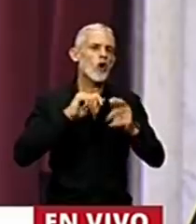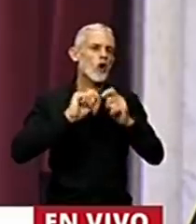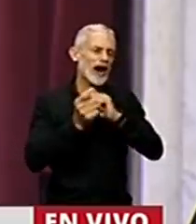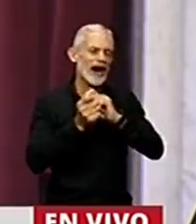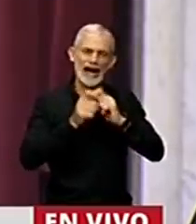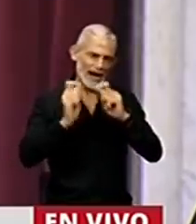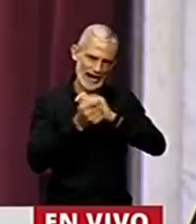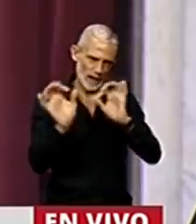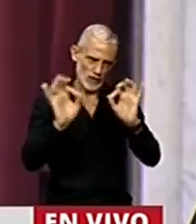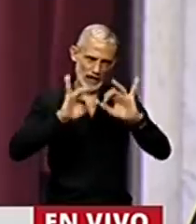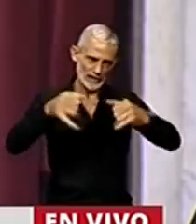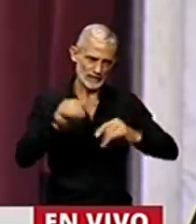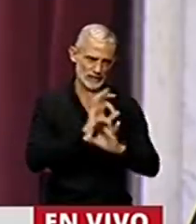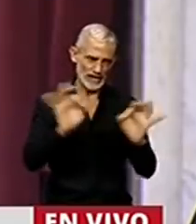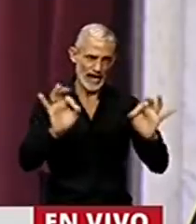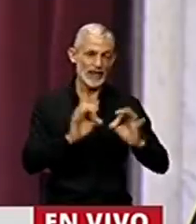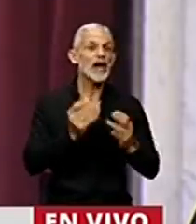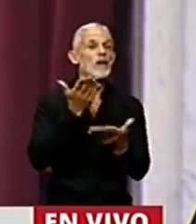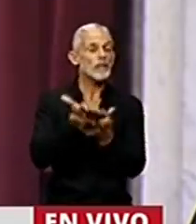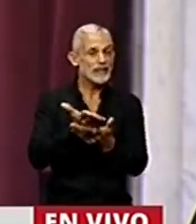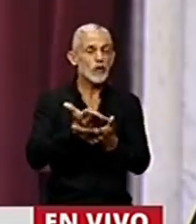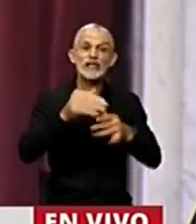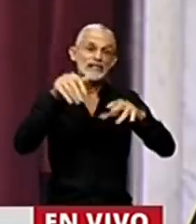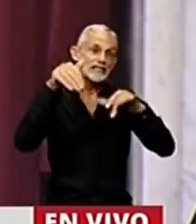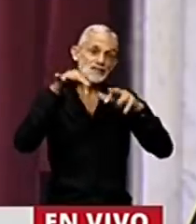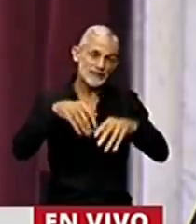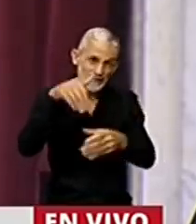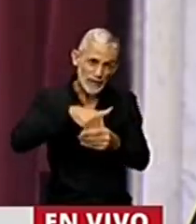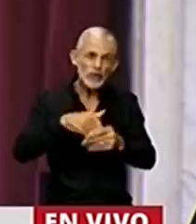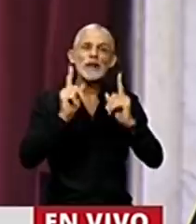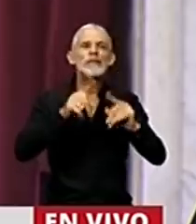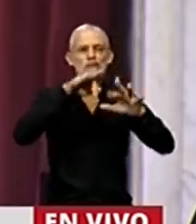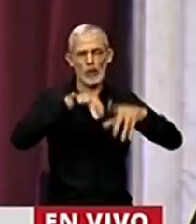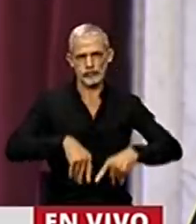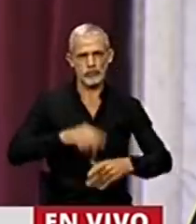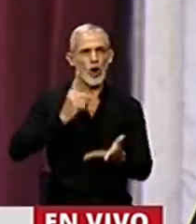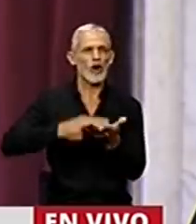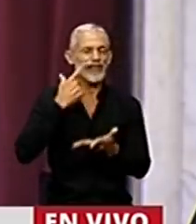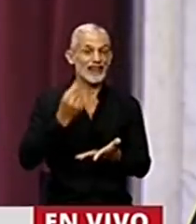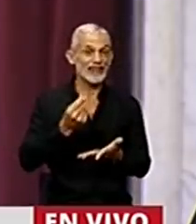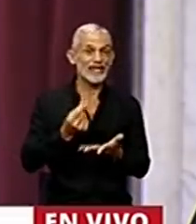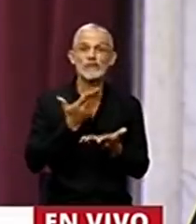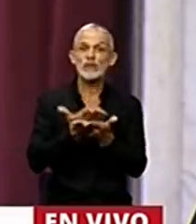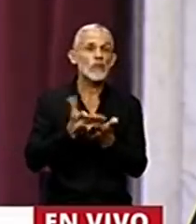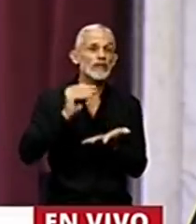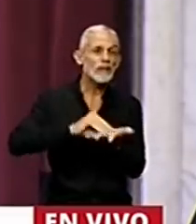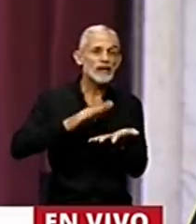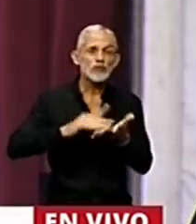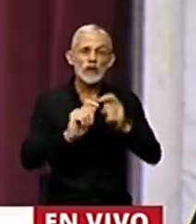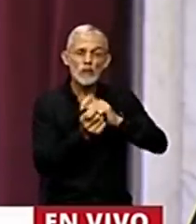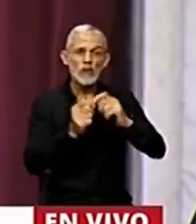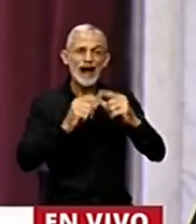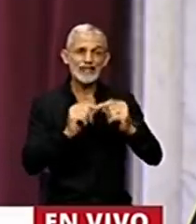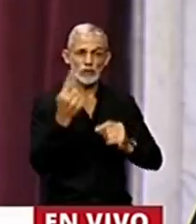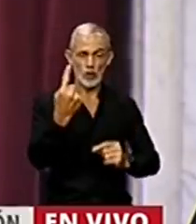aceptamos modificaciones al dictamen. Pedimos que se vote con la redacción que está en el orden del día. ¿Alguna otra propuesta de modificación al